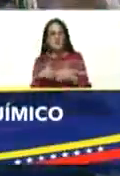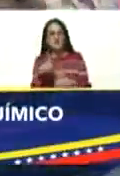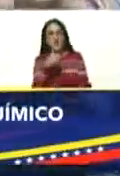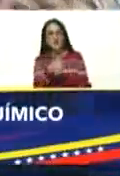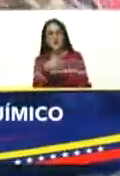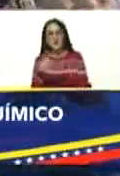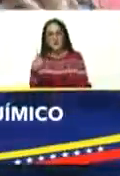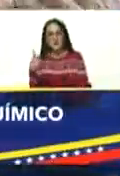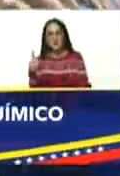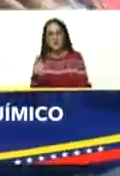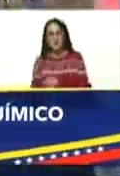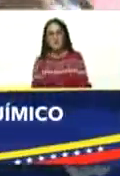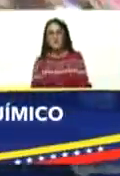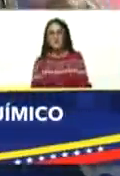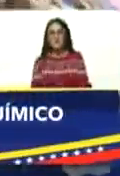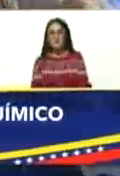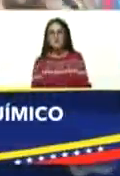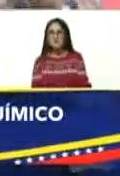empresa.